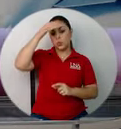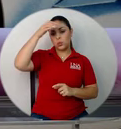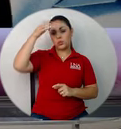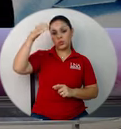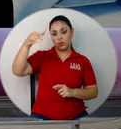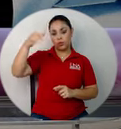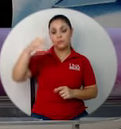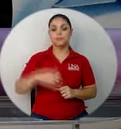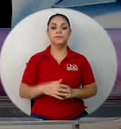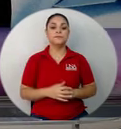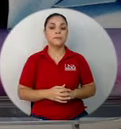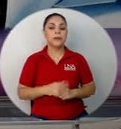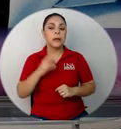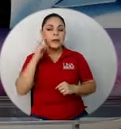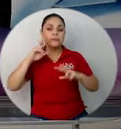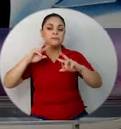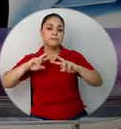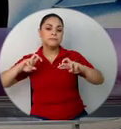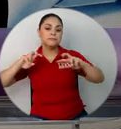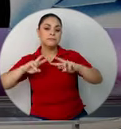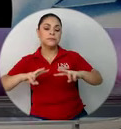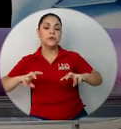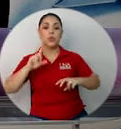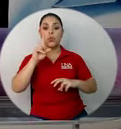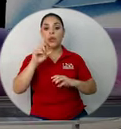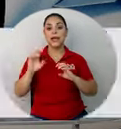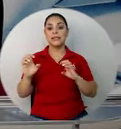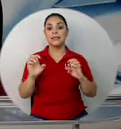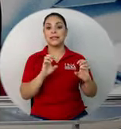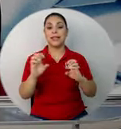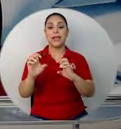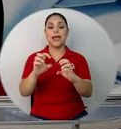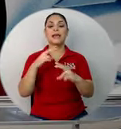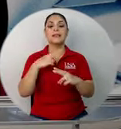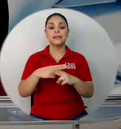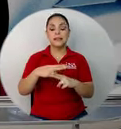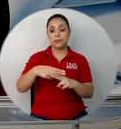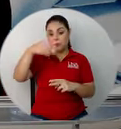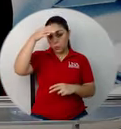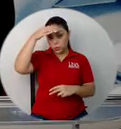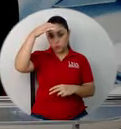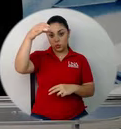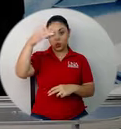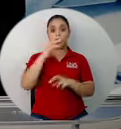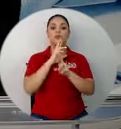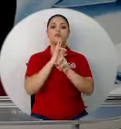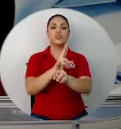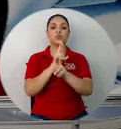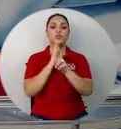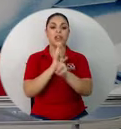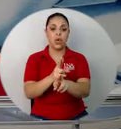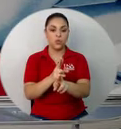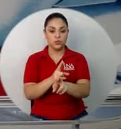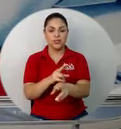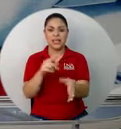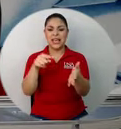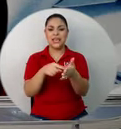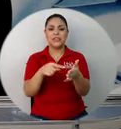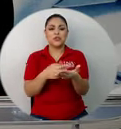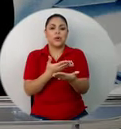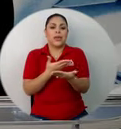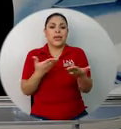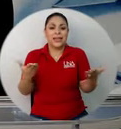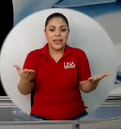apuesta a toda una estrategia que se llama una cultura de resultados. Entonces, ¿eso qué